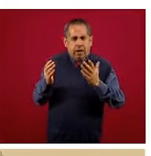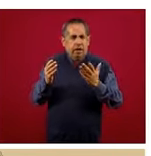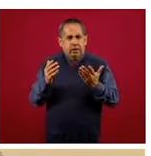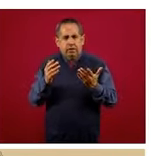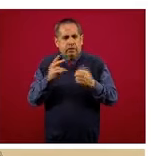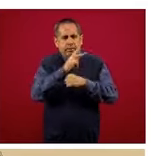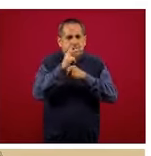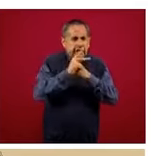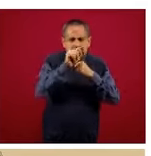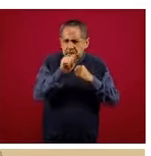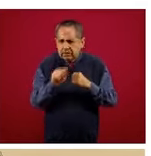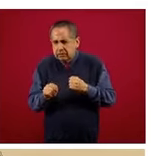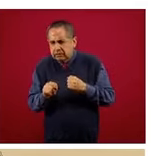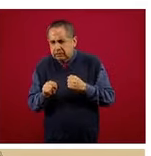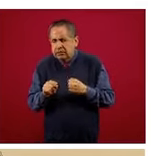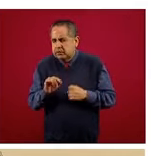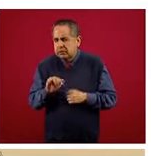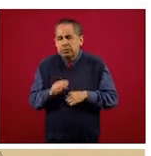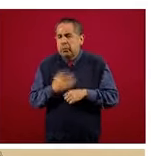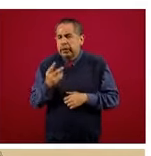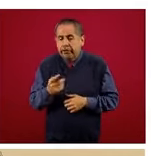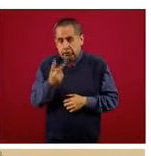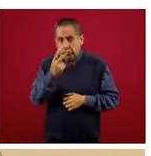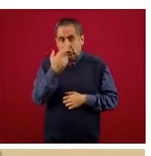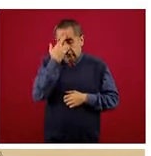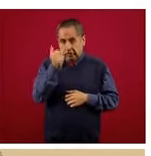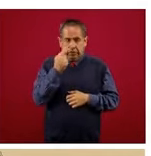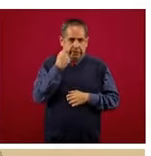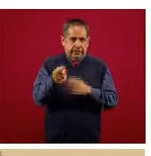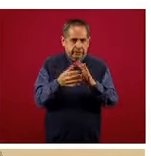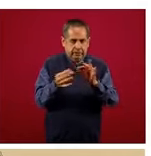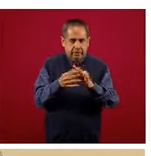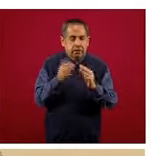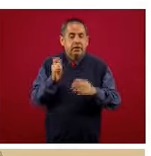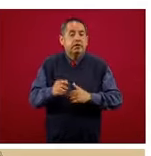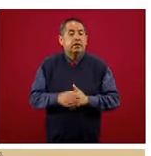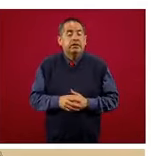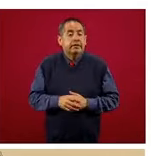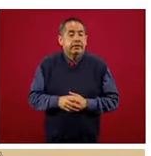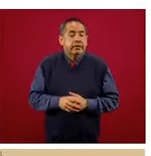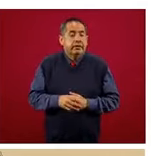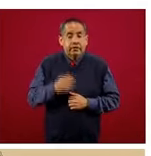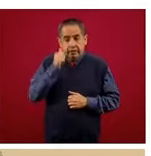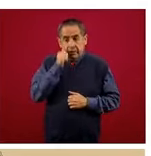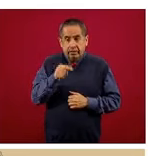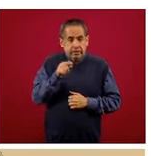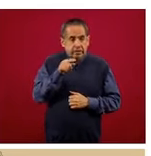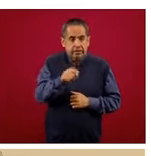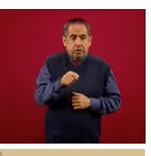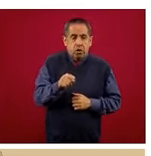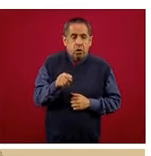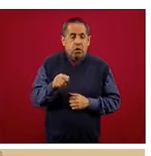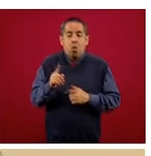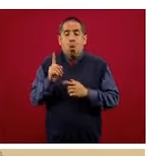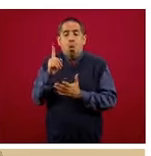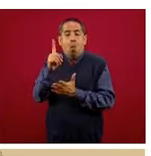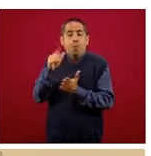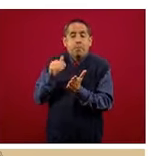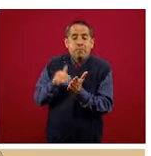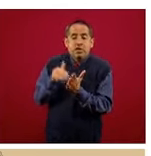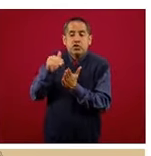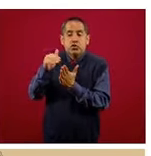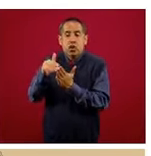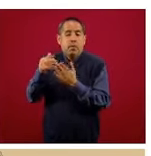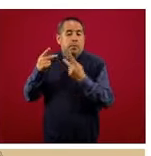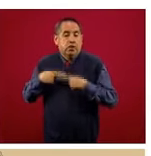los países? Por 2 razones. La primera y la más importante, porque además son casos por millón de habitantes,